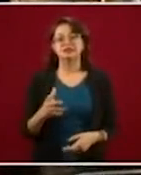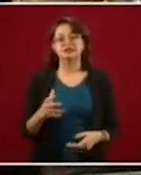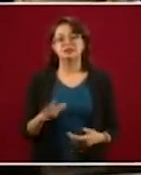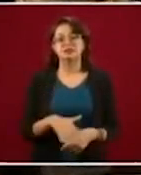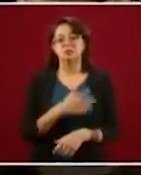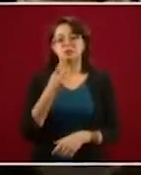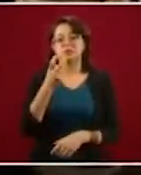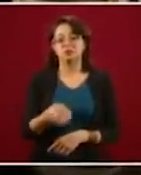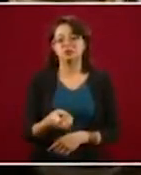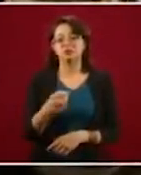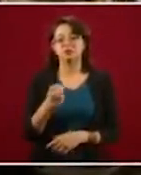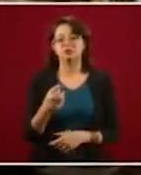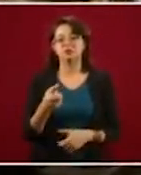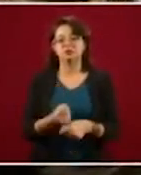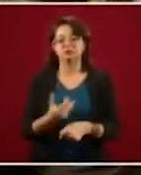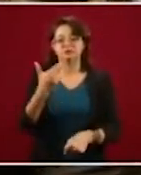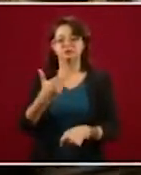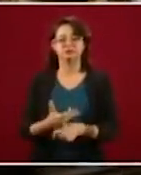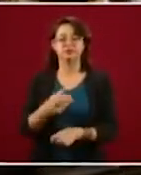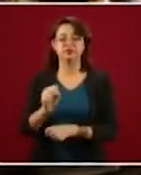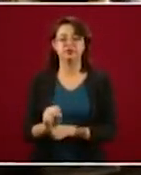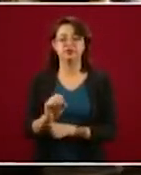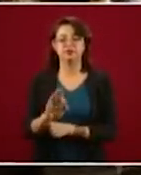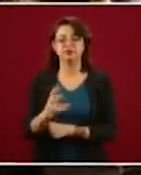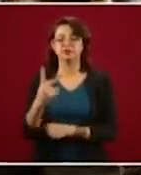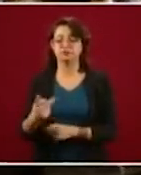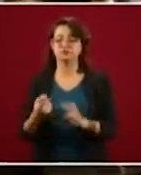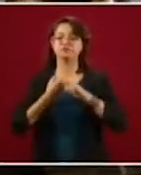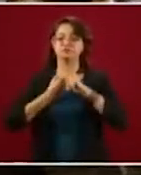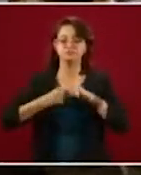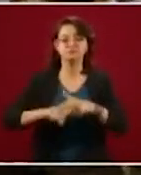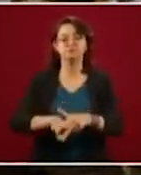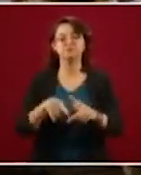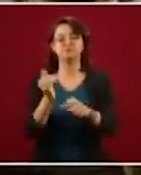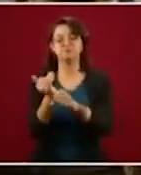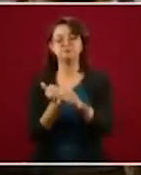Pública va a abrir una investigación